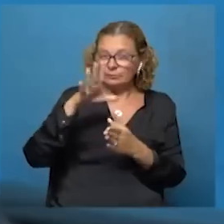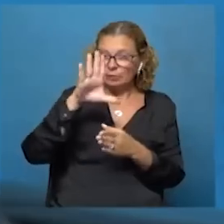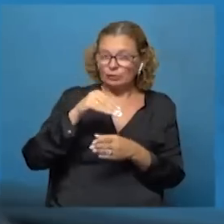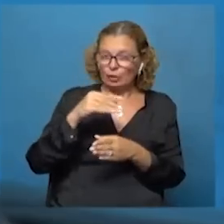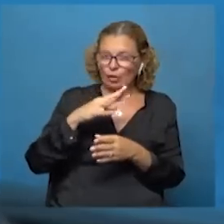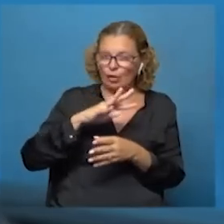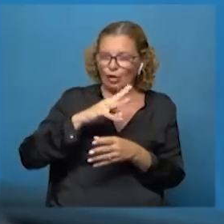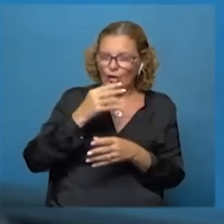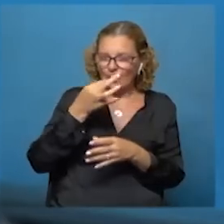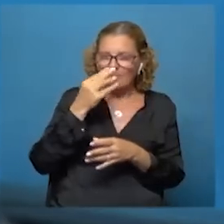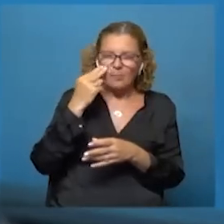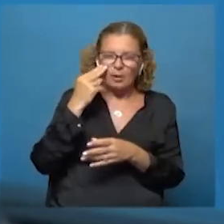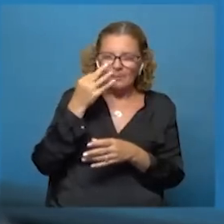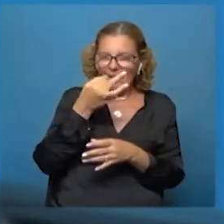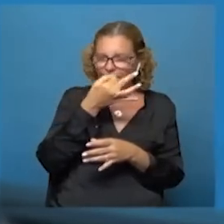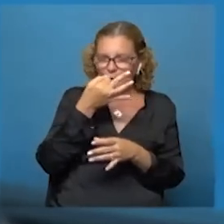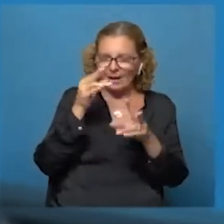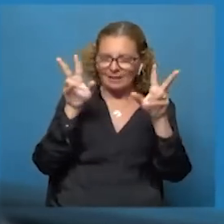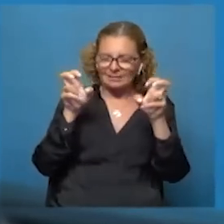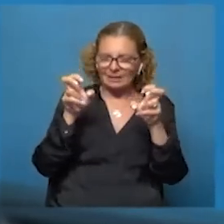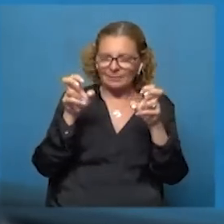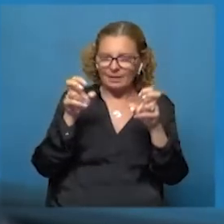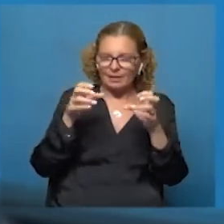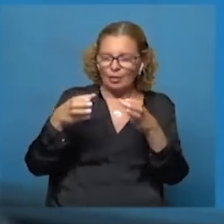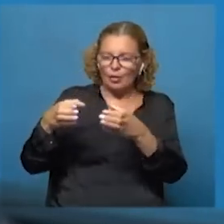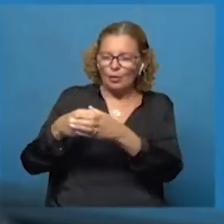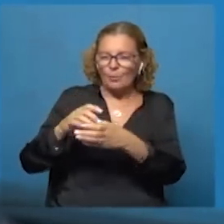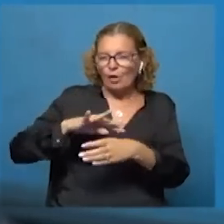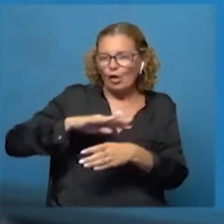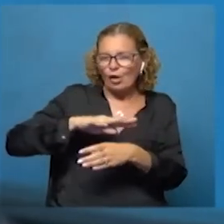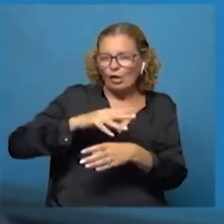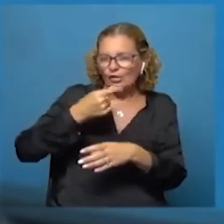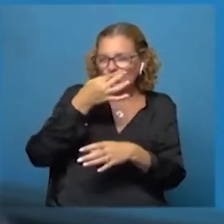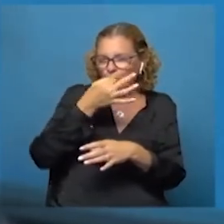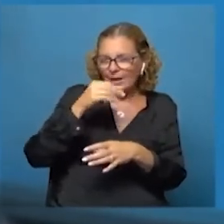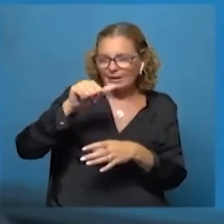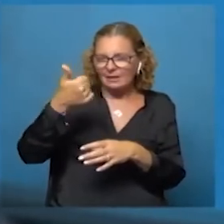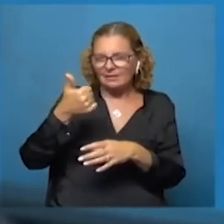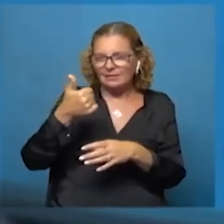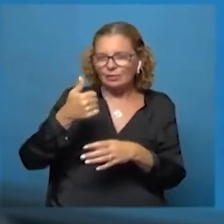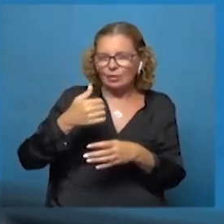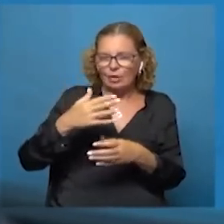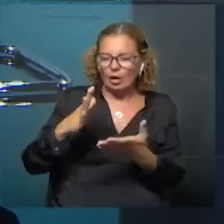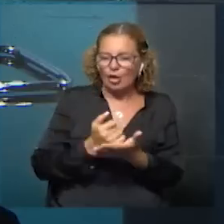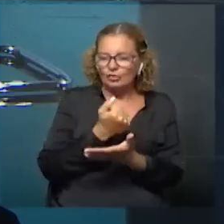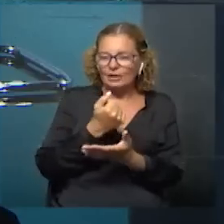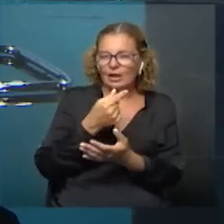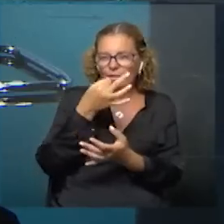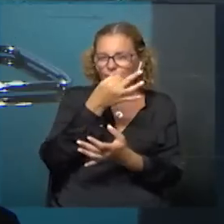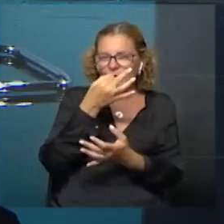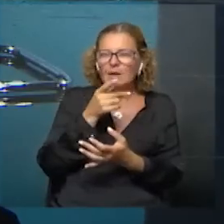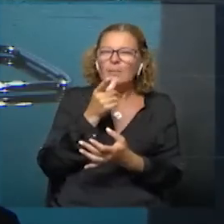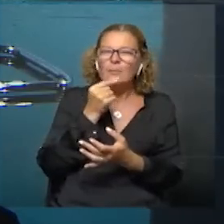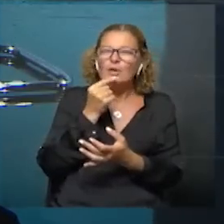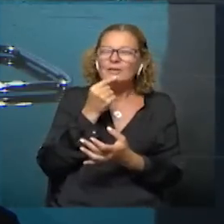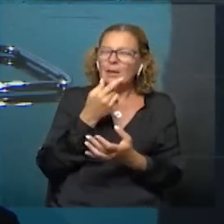narcotráfico el tema de las bandas criminales el éxito que se tuvo en las incautaciones de droga la policía es